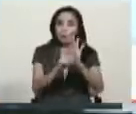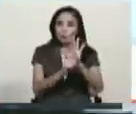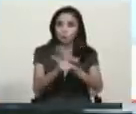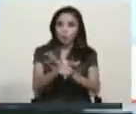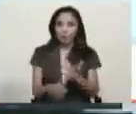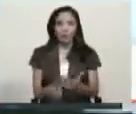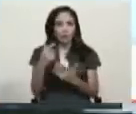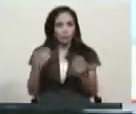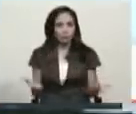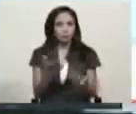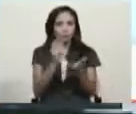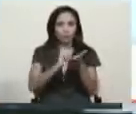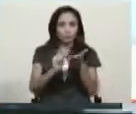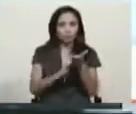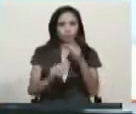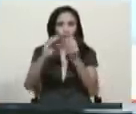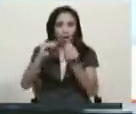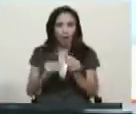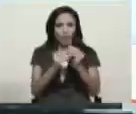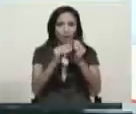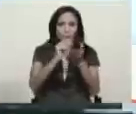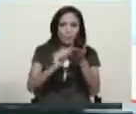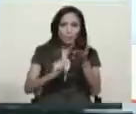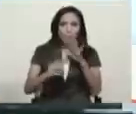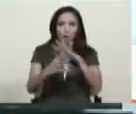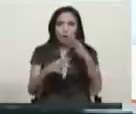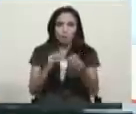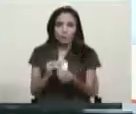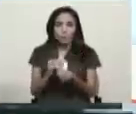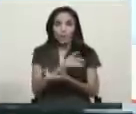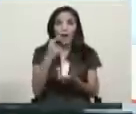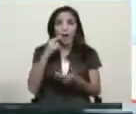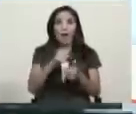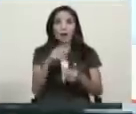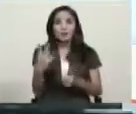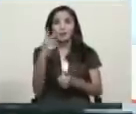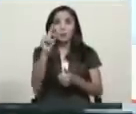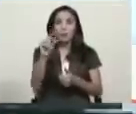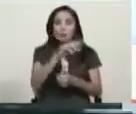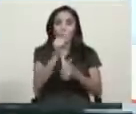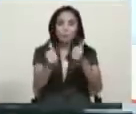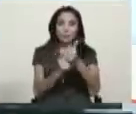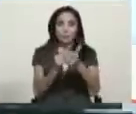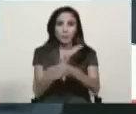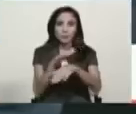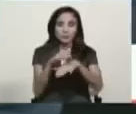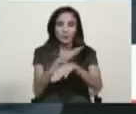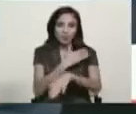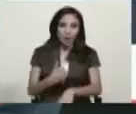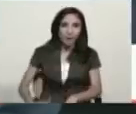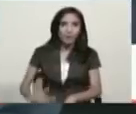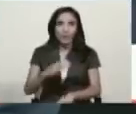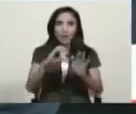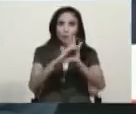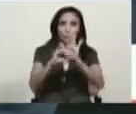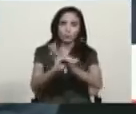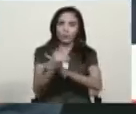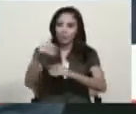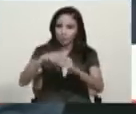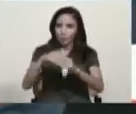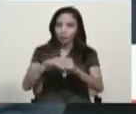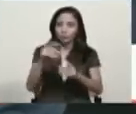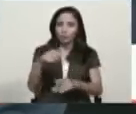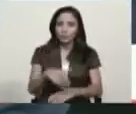Somos corredactores. Aristóbulo fue el segundo vicepresidente de la Asamblea Nacional Constituyente, electo por el voto nacional.